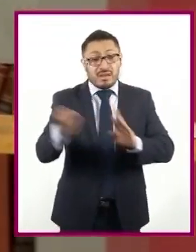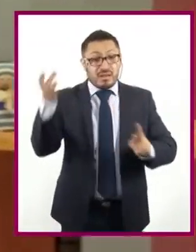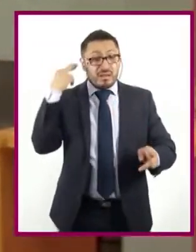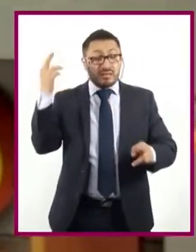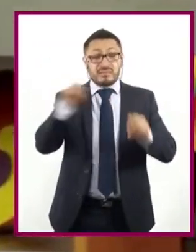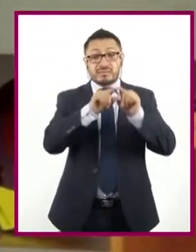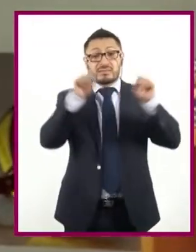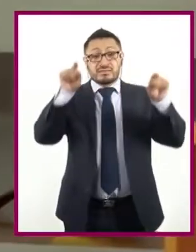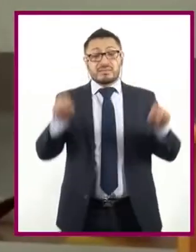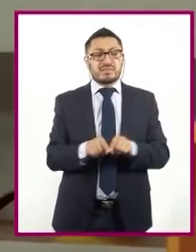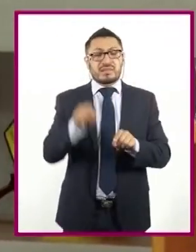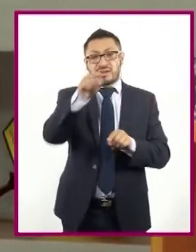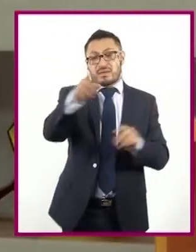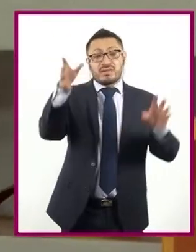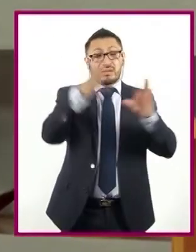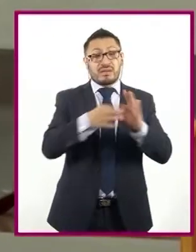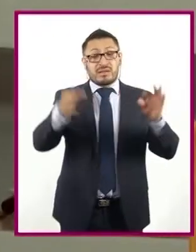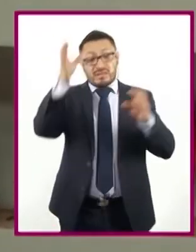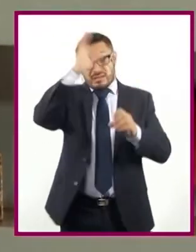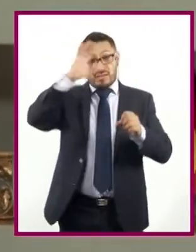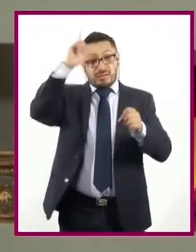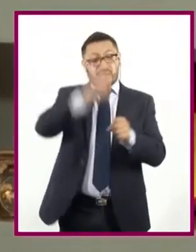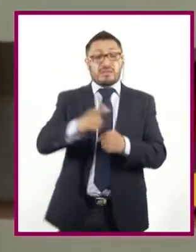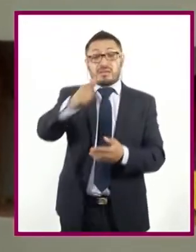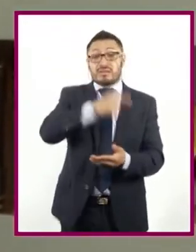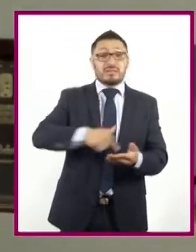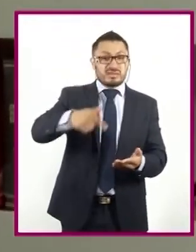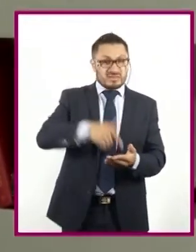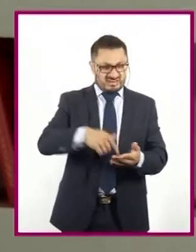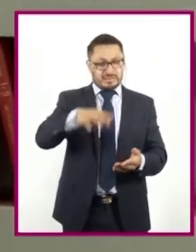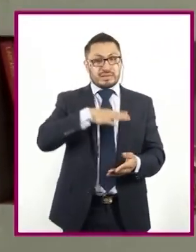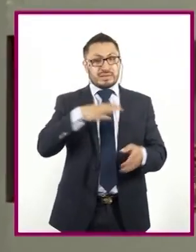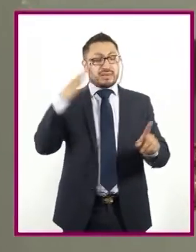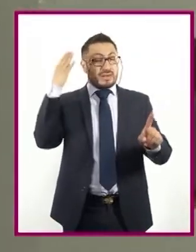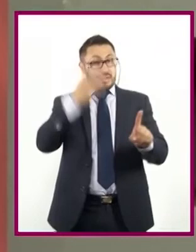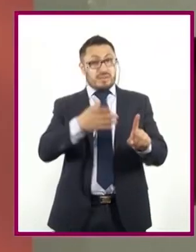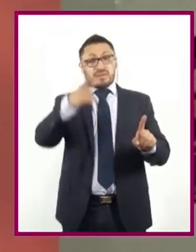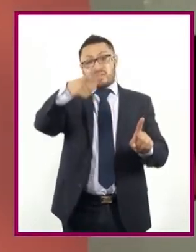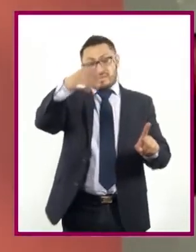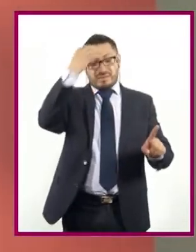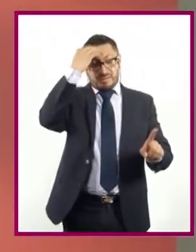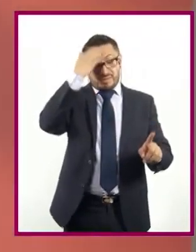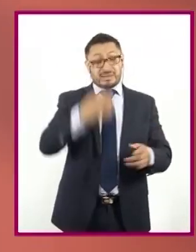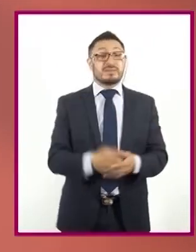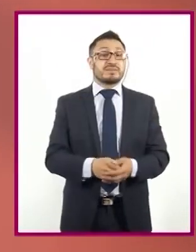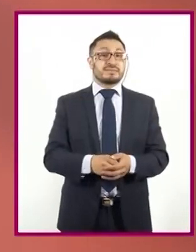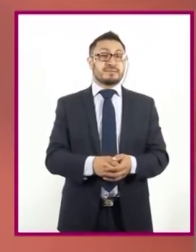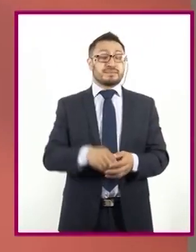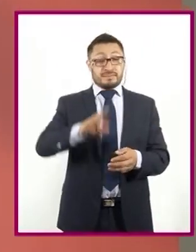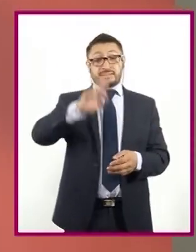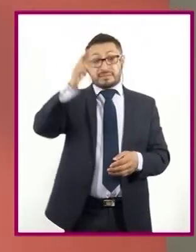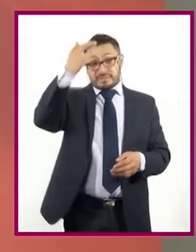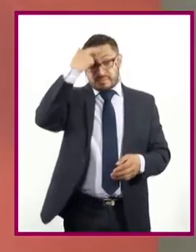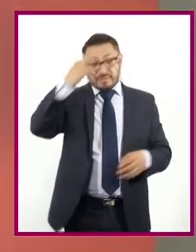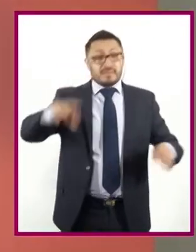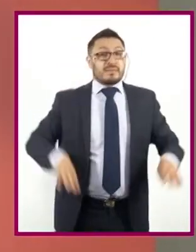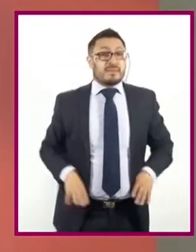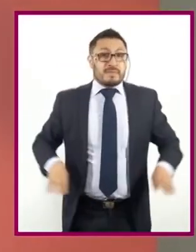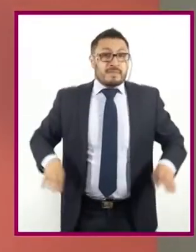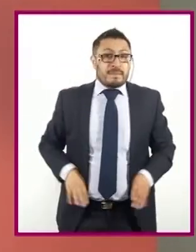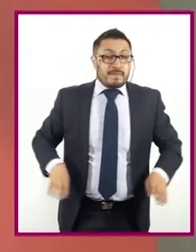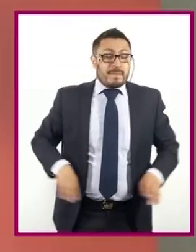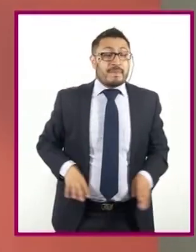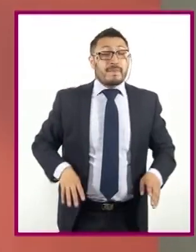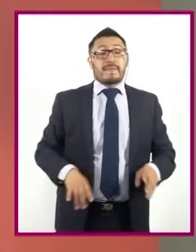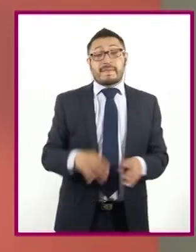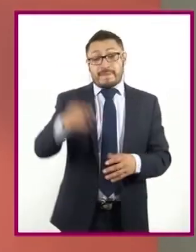en la que describan la cultura de un lugar que tengan como meta conocer. Recuerden los elementos a